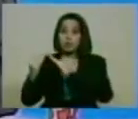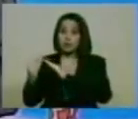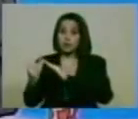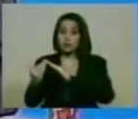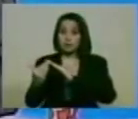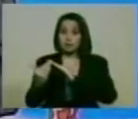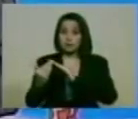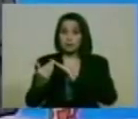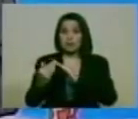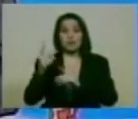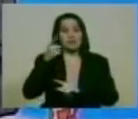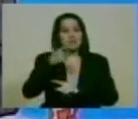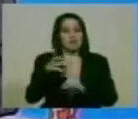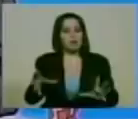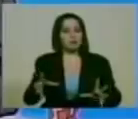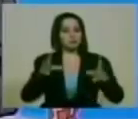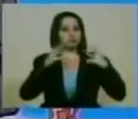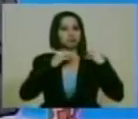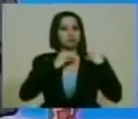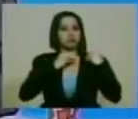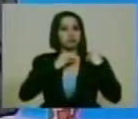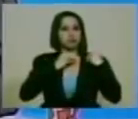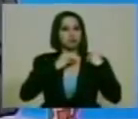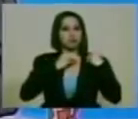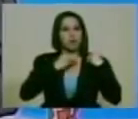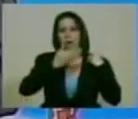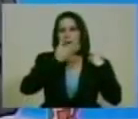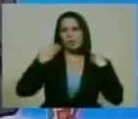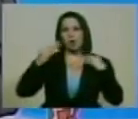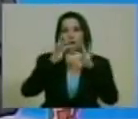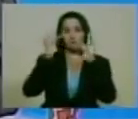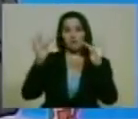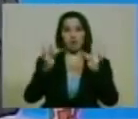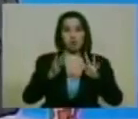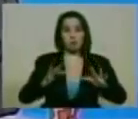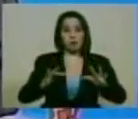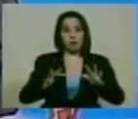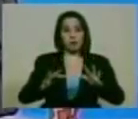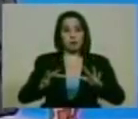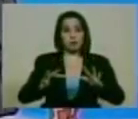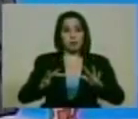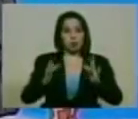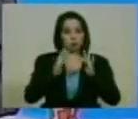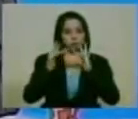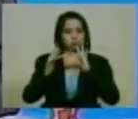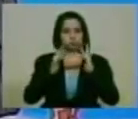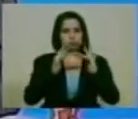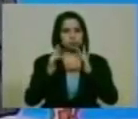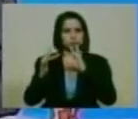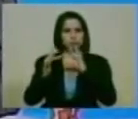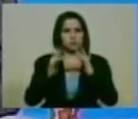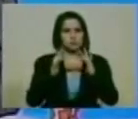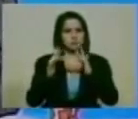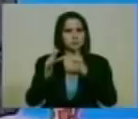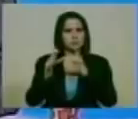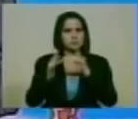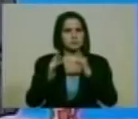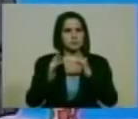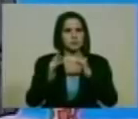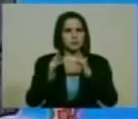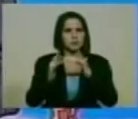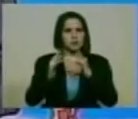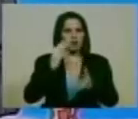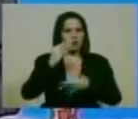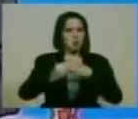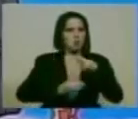y debe asumir de la mejor manera, de manera colectiva, la